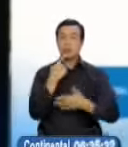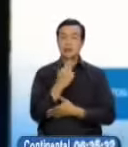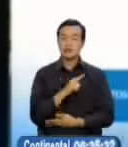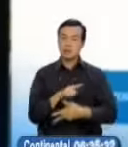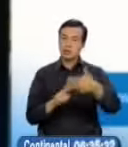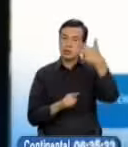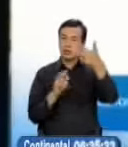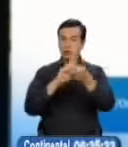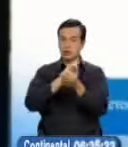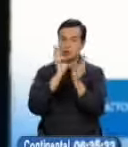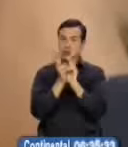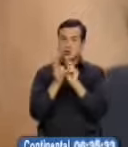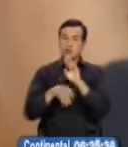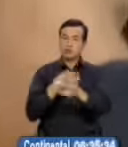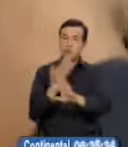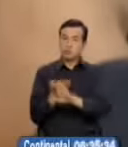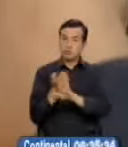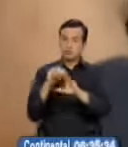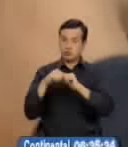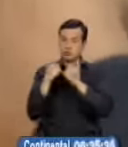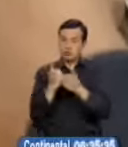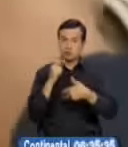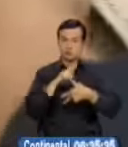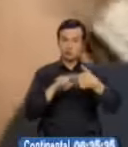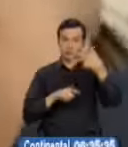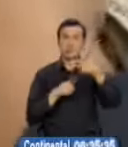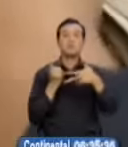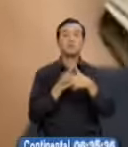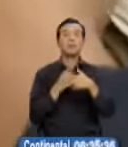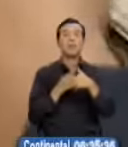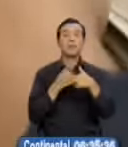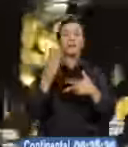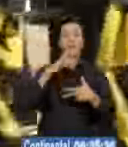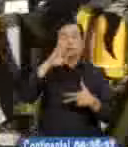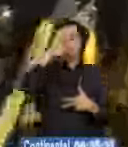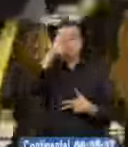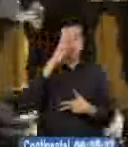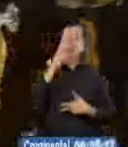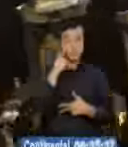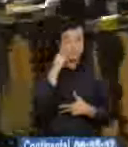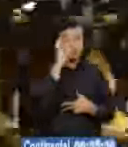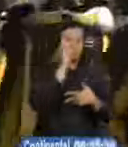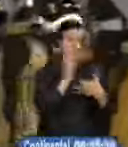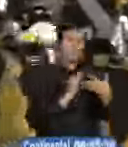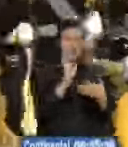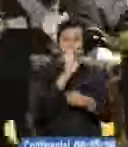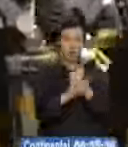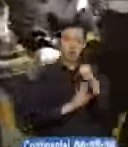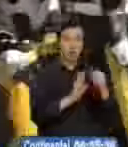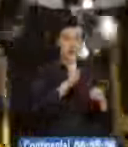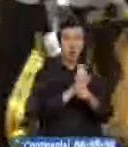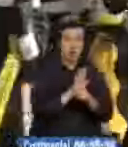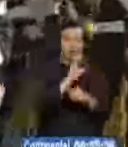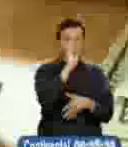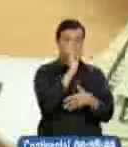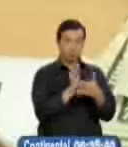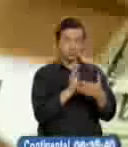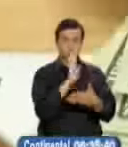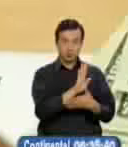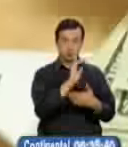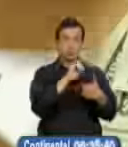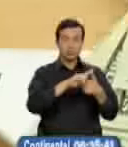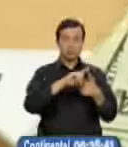reformas enviadas a la Asamblea. El fijar las pensiones militares y policiales en función del sueldo promedio de los 5 mejores años, que